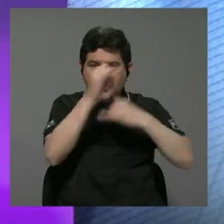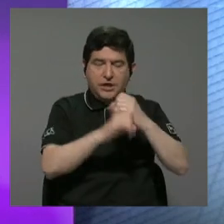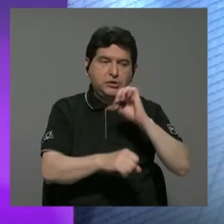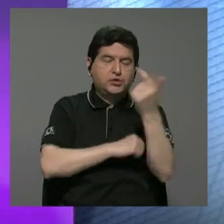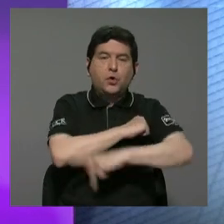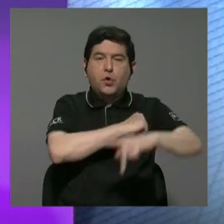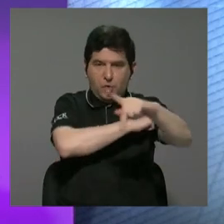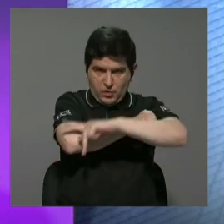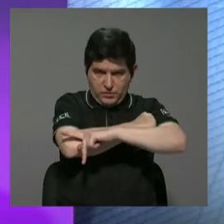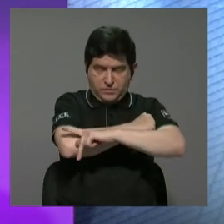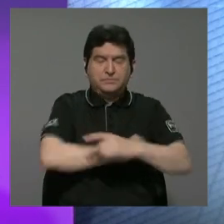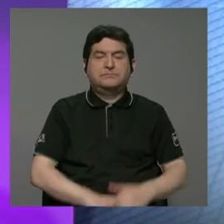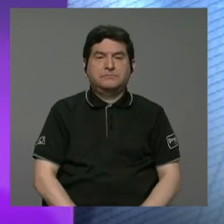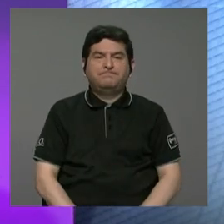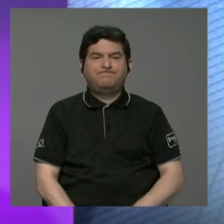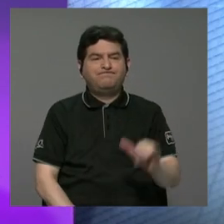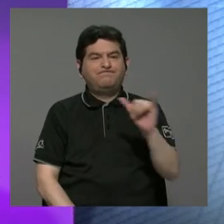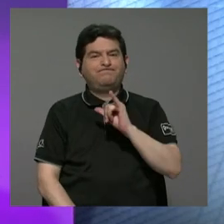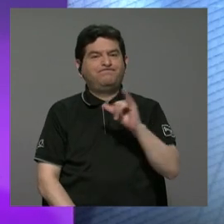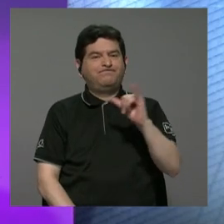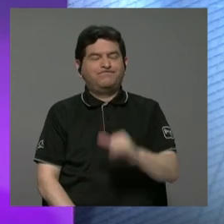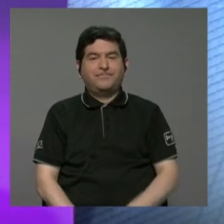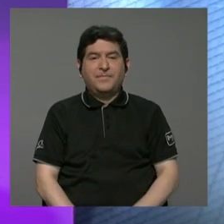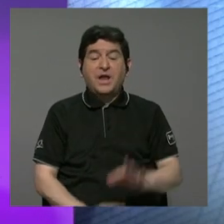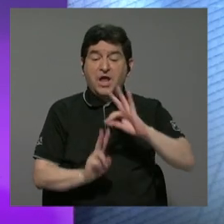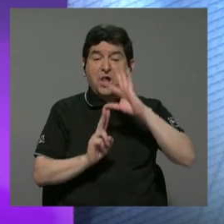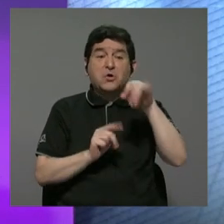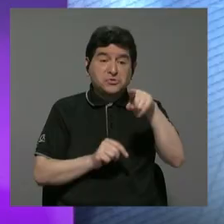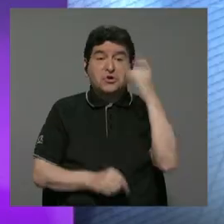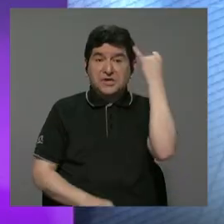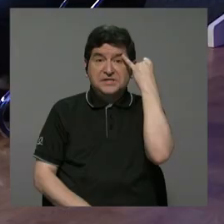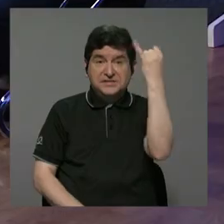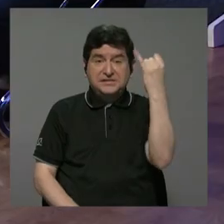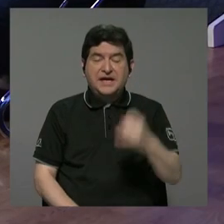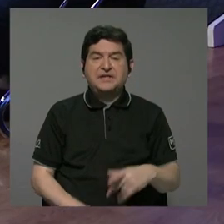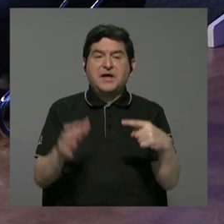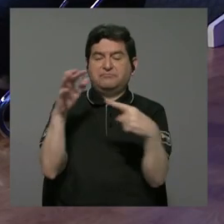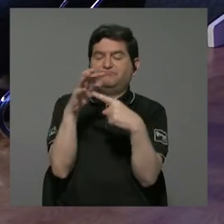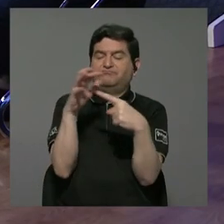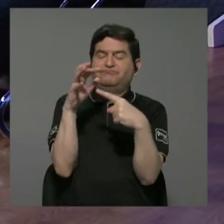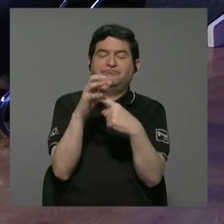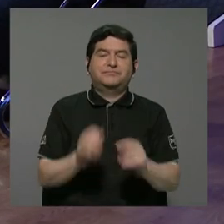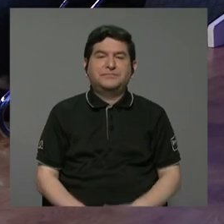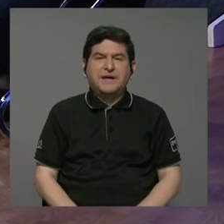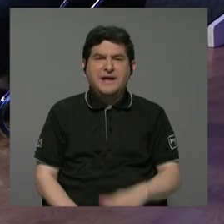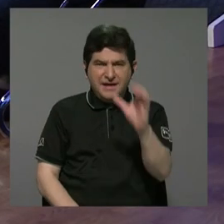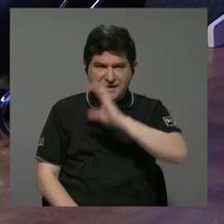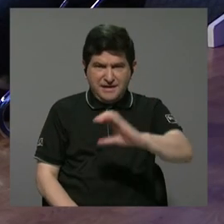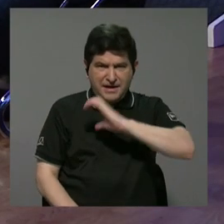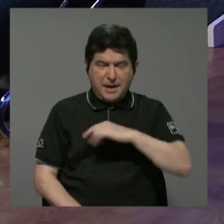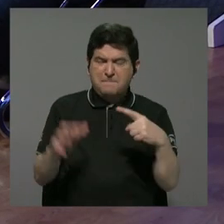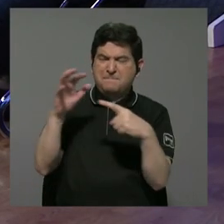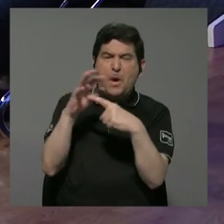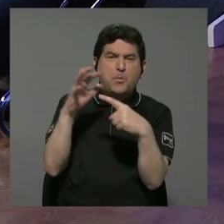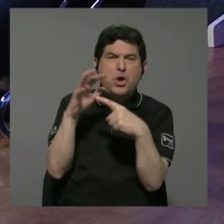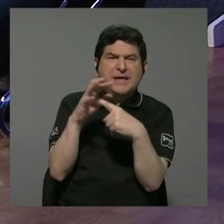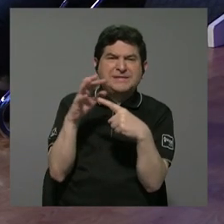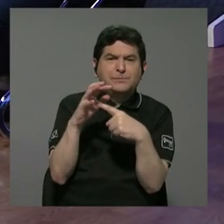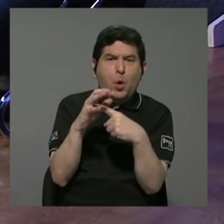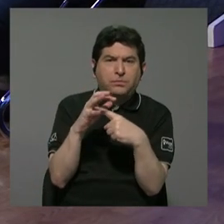países también que han optado por esa línea, digamos, populista. Y una de las características de los populismos es